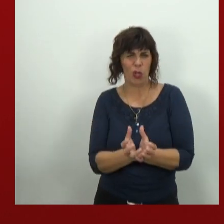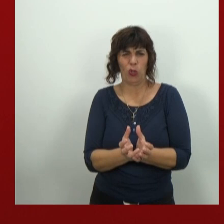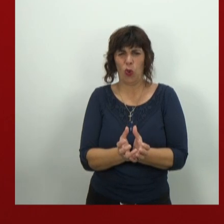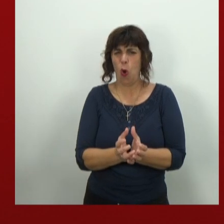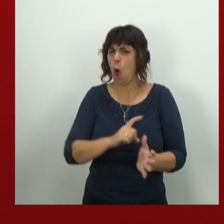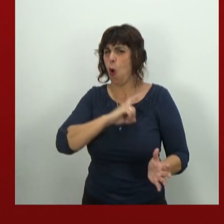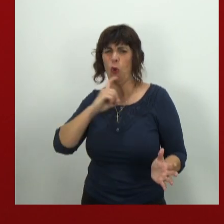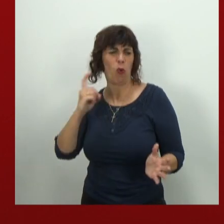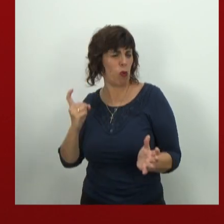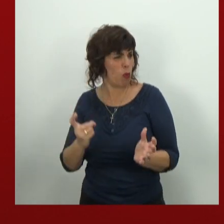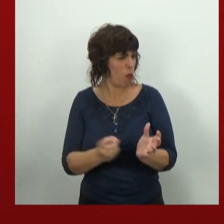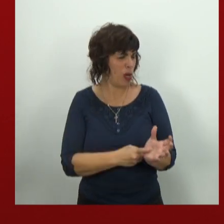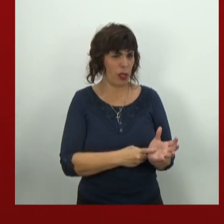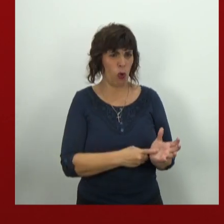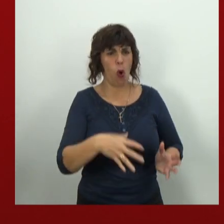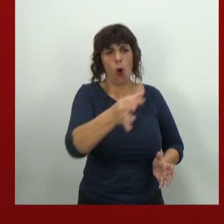Mercurio.